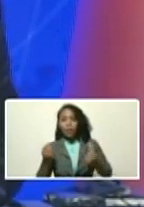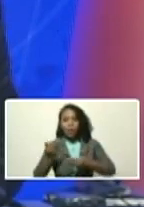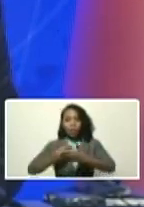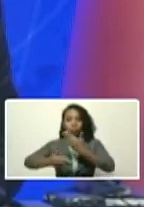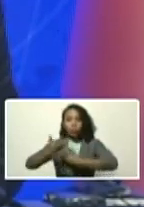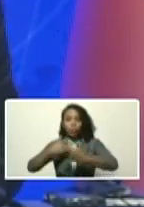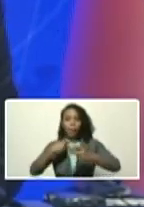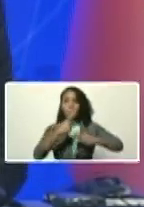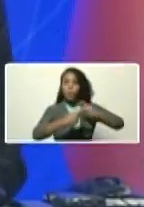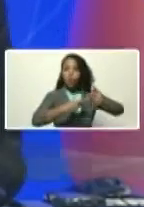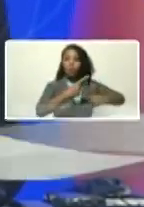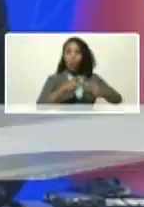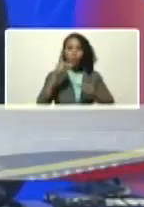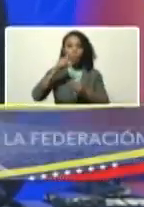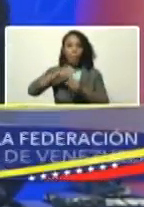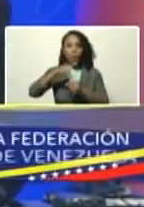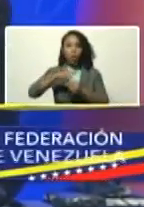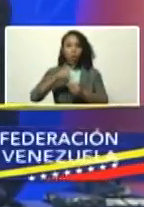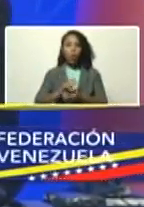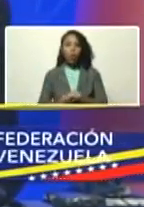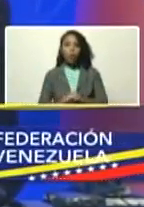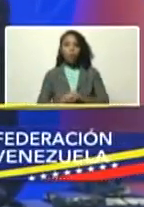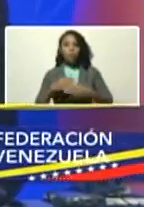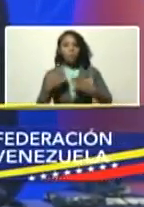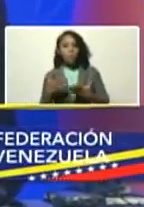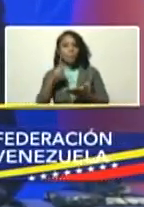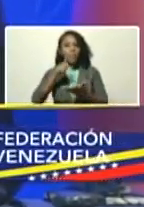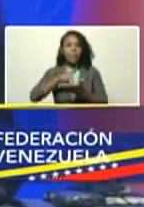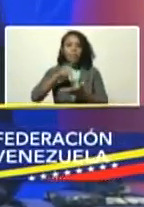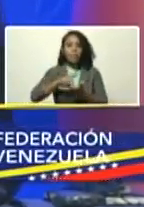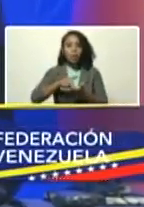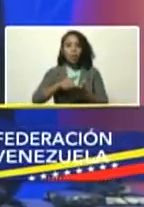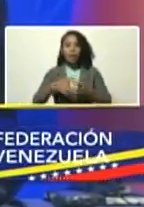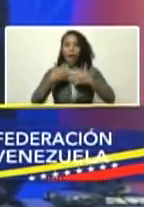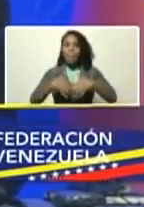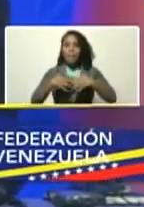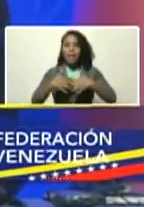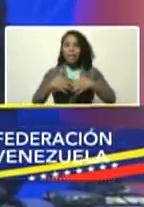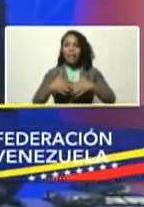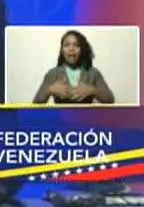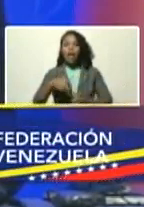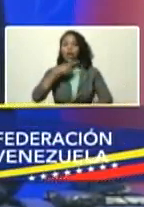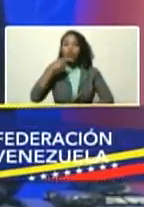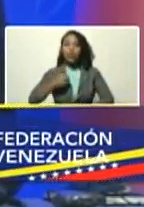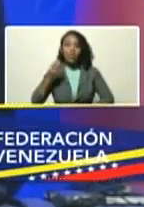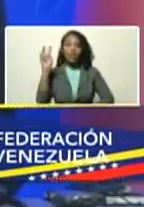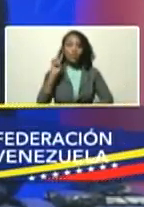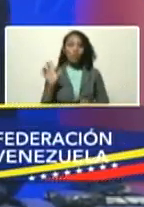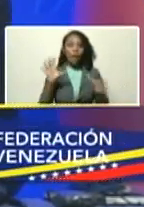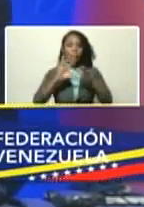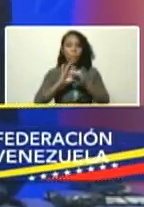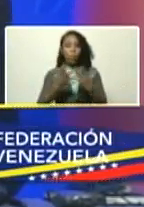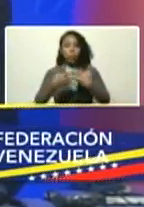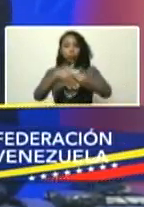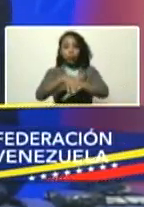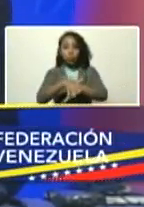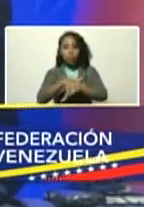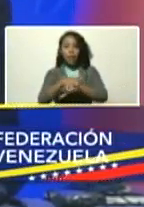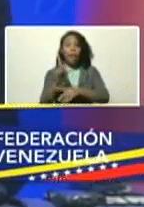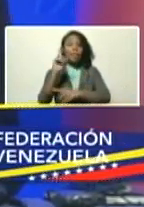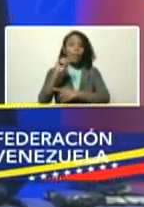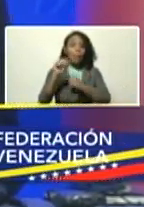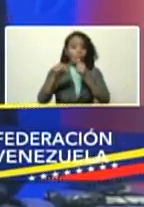productiva petrolera con la participación de las empresas mixtas ruso-venezolanas, sino que también, por otro